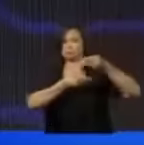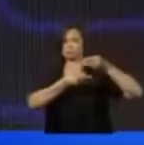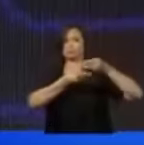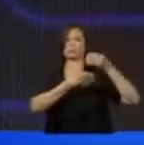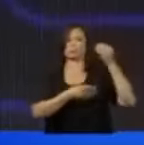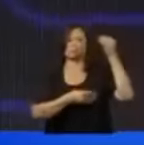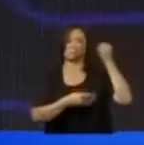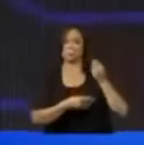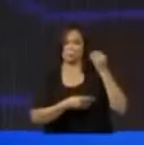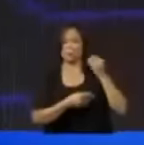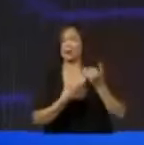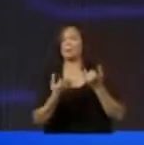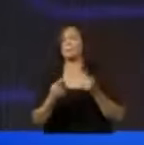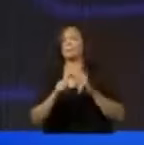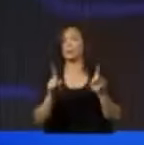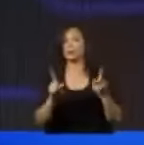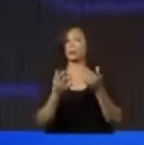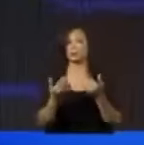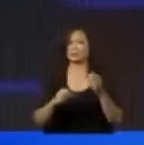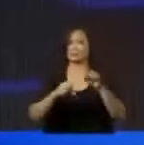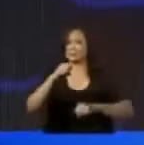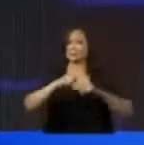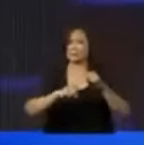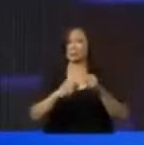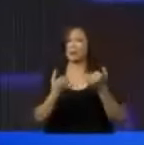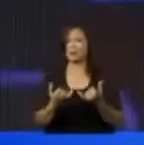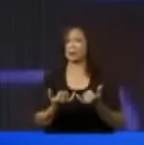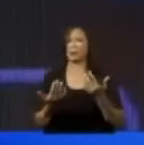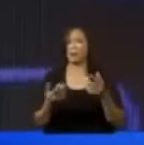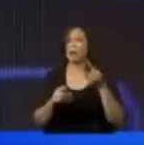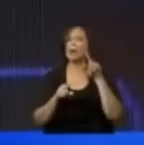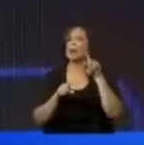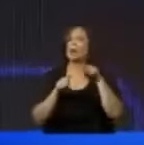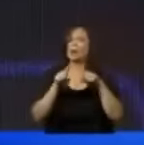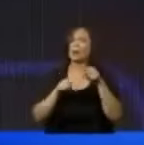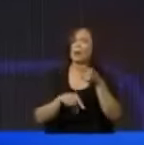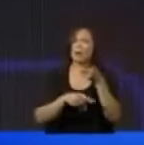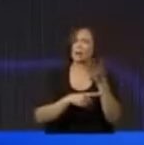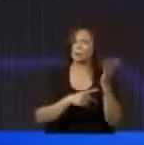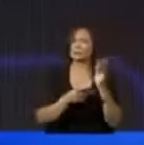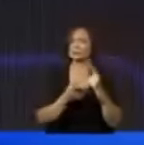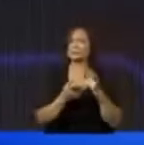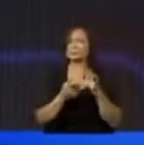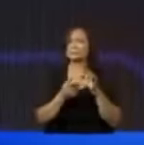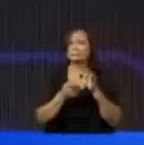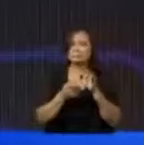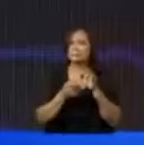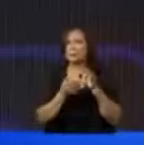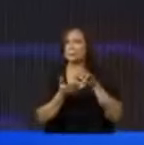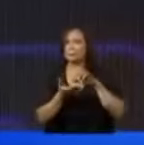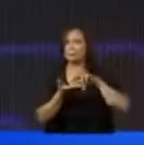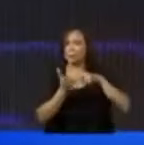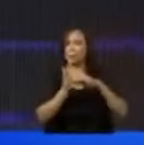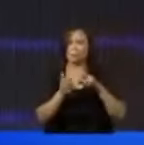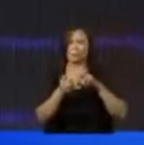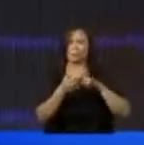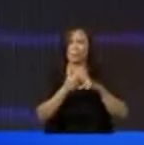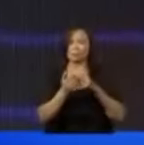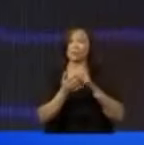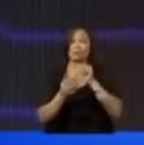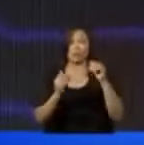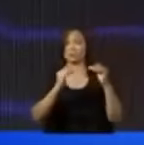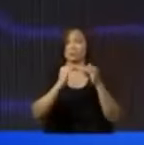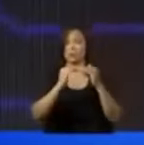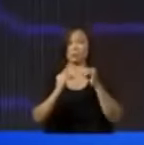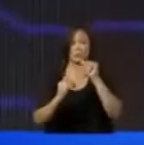a ser jubilados. Ahora, este sistema nuestro actual tiene algunas debilidades. En primer lugar, no es equitativo